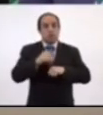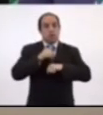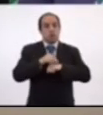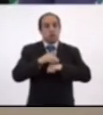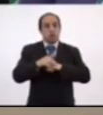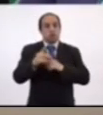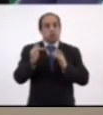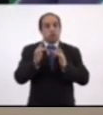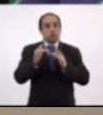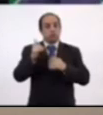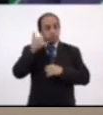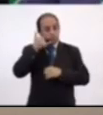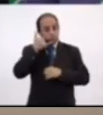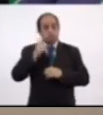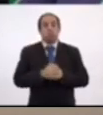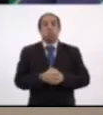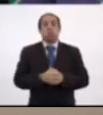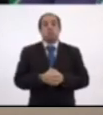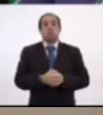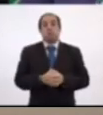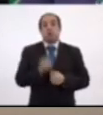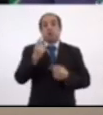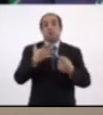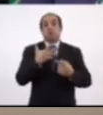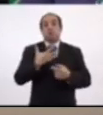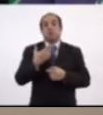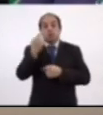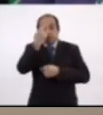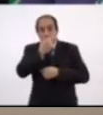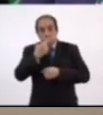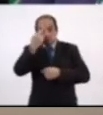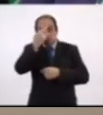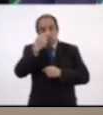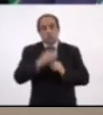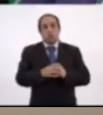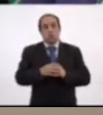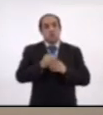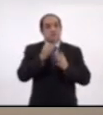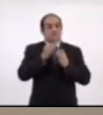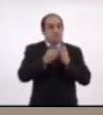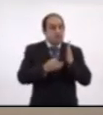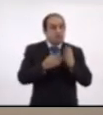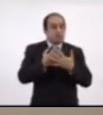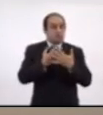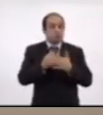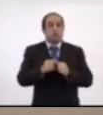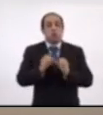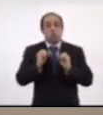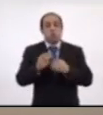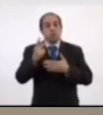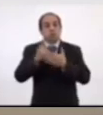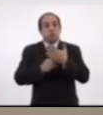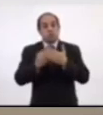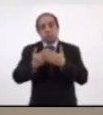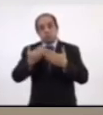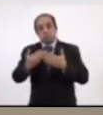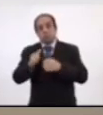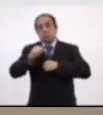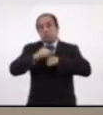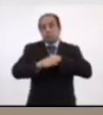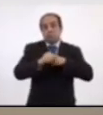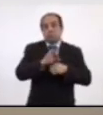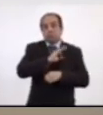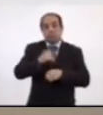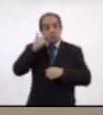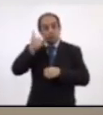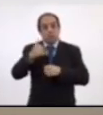de contacto, justamente para que si alguien tiene una consulta pendiente, se le había programado en algún momento su cirugía,